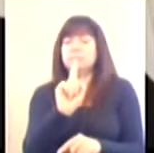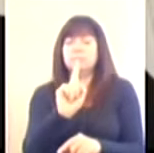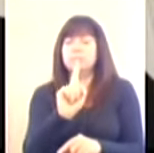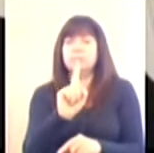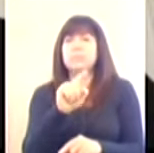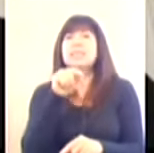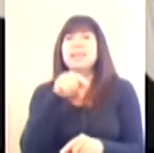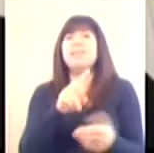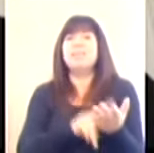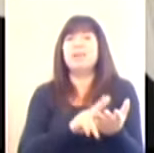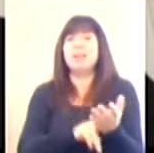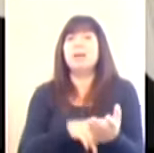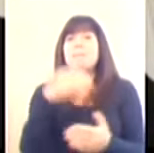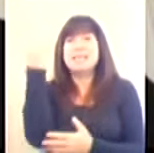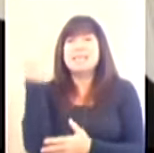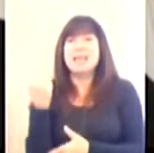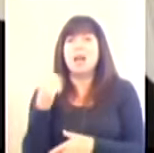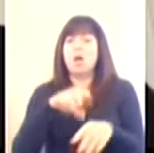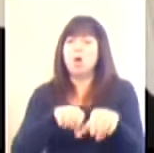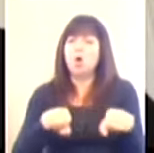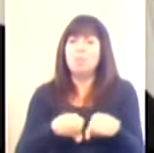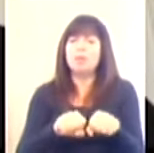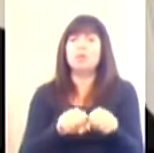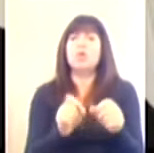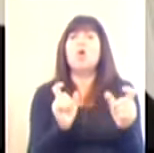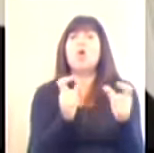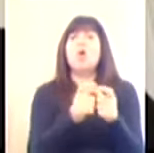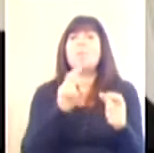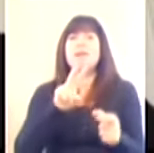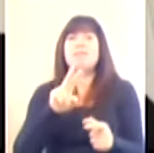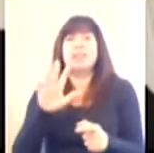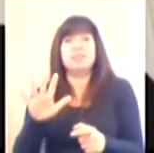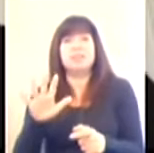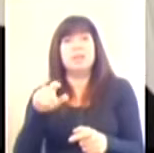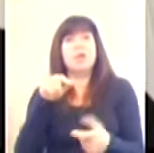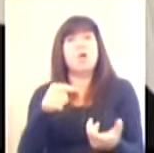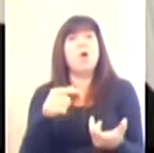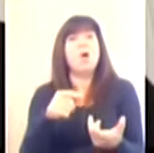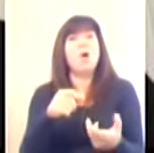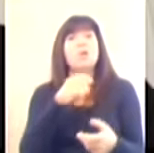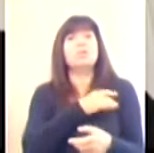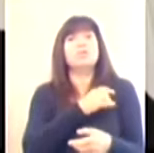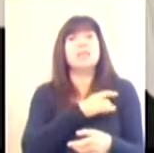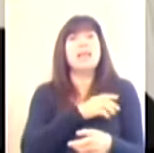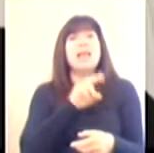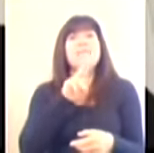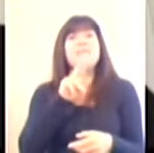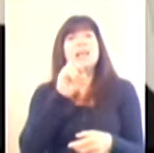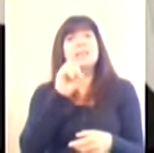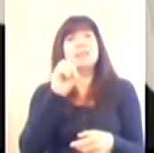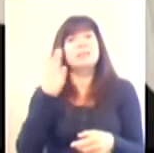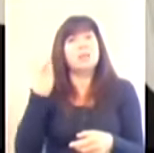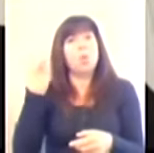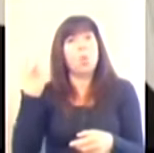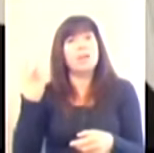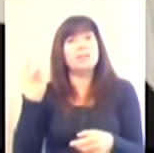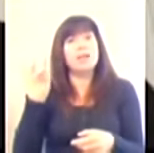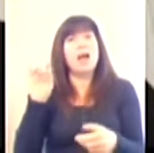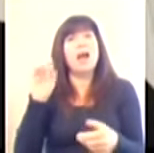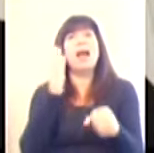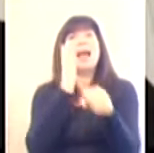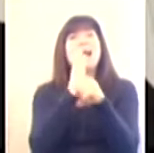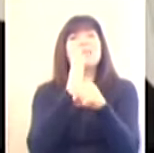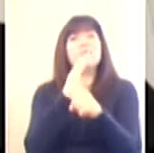cierto que el presidente Piñera se comprometió con la comunidad internacional a que Chile fuera carbono neutral en 2050. Hay una voluntad política muy,